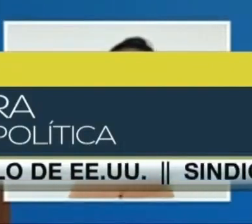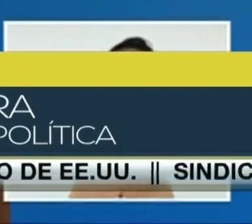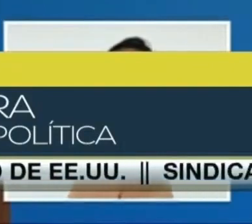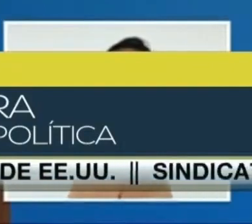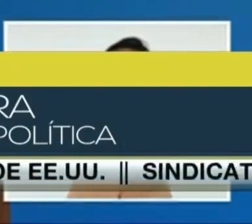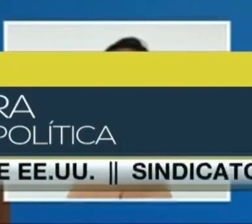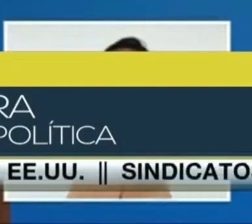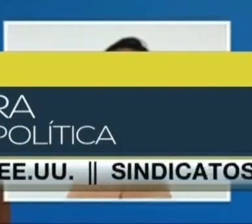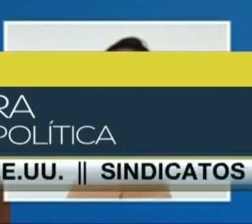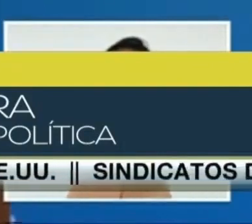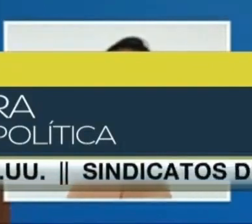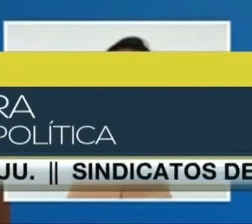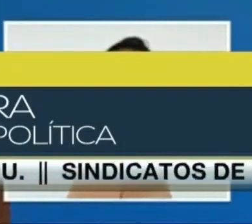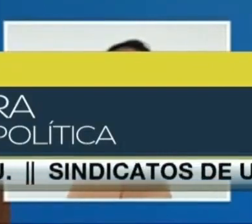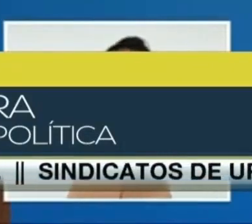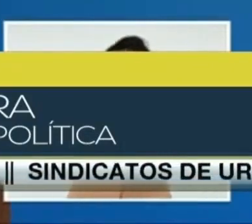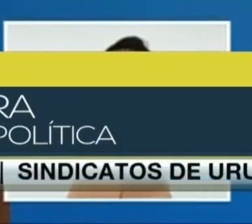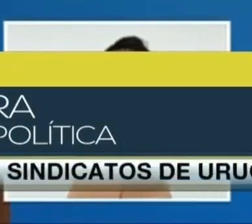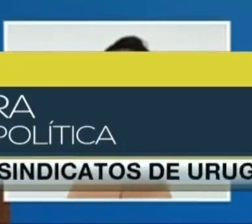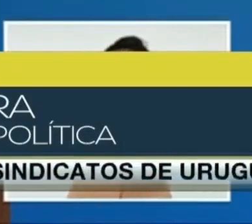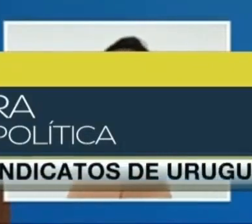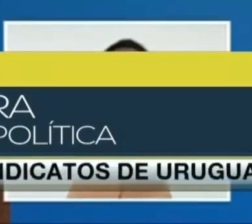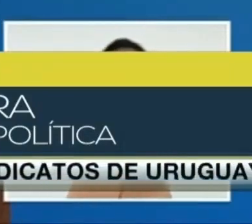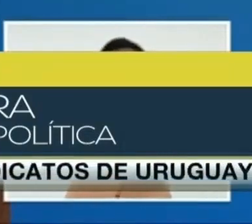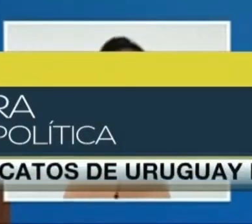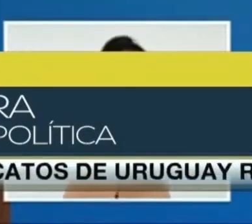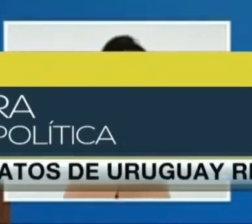en particular centroamericanos.